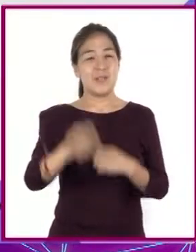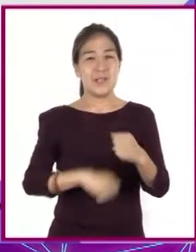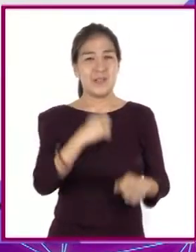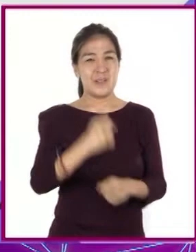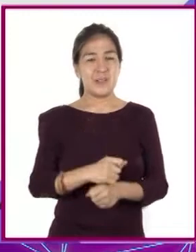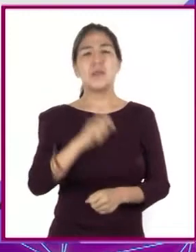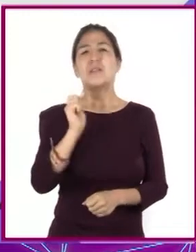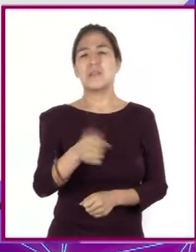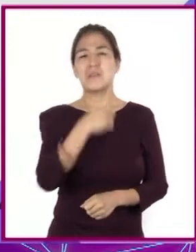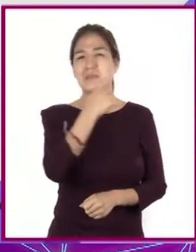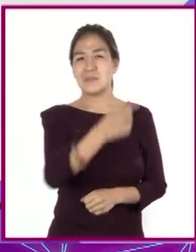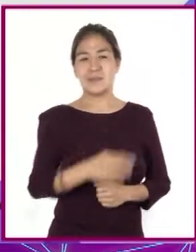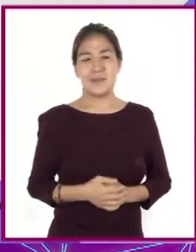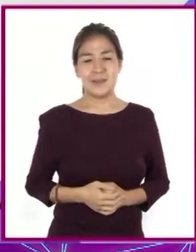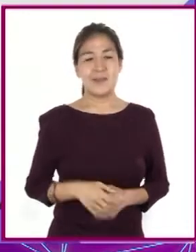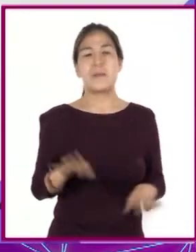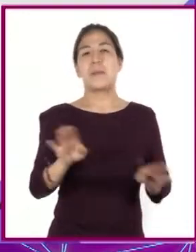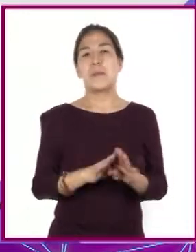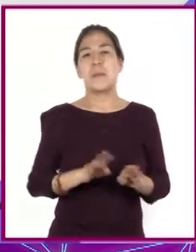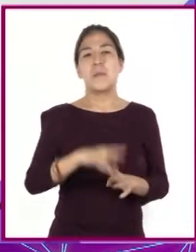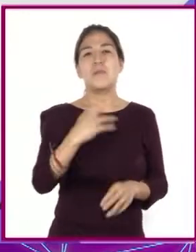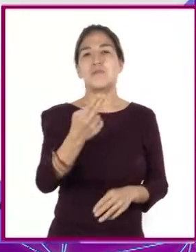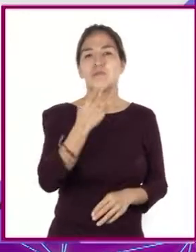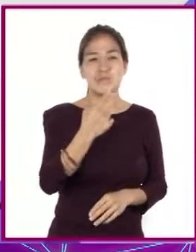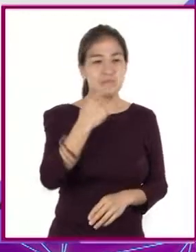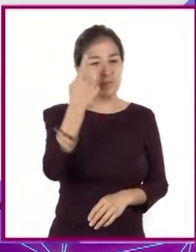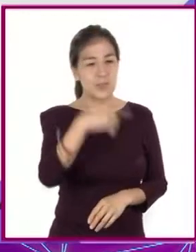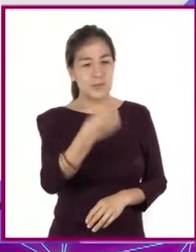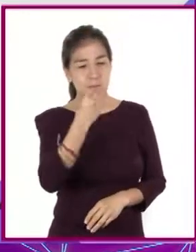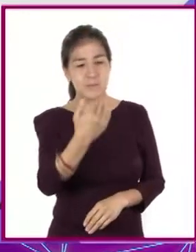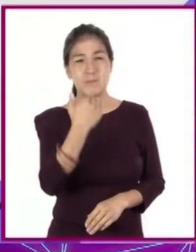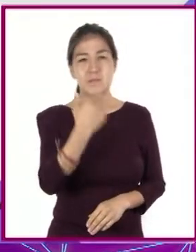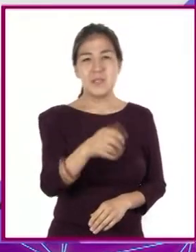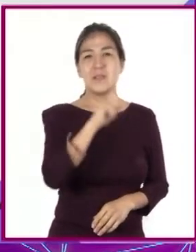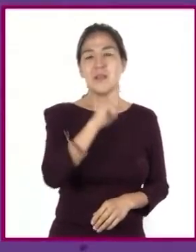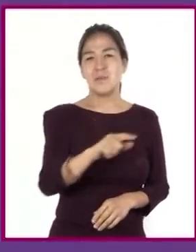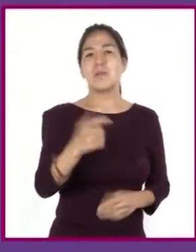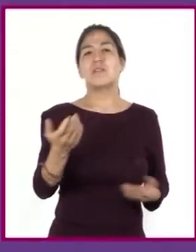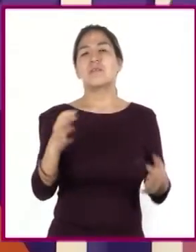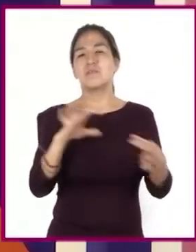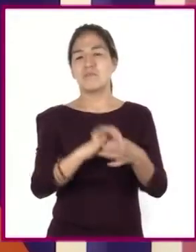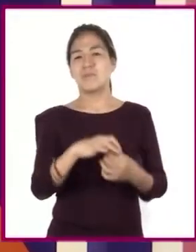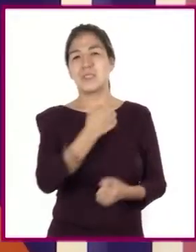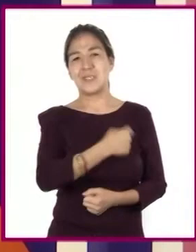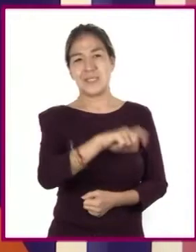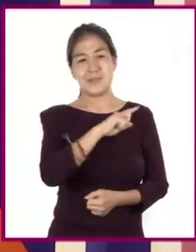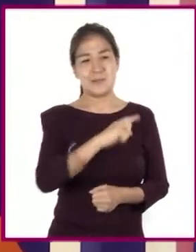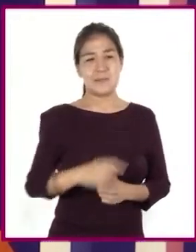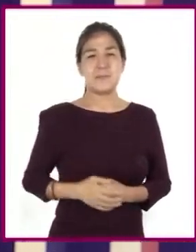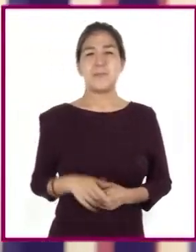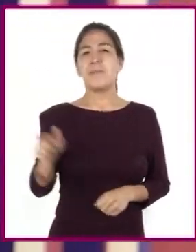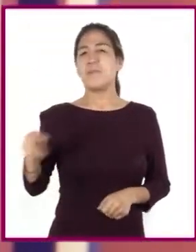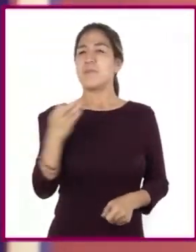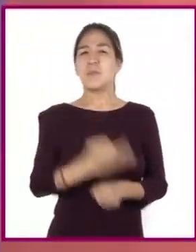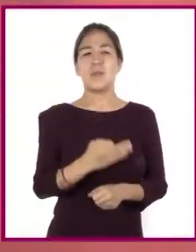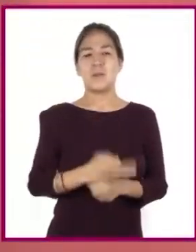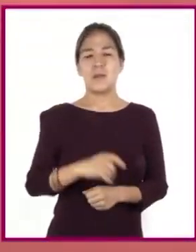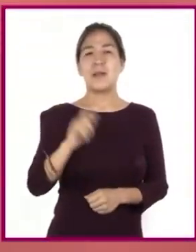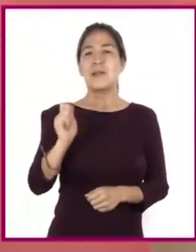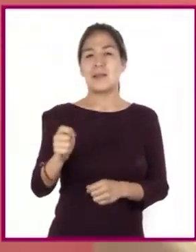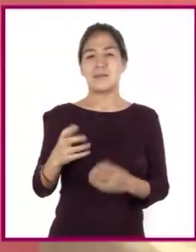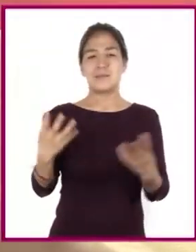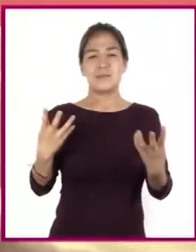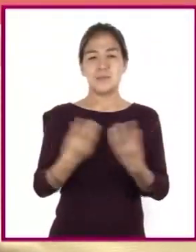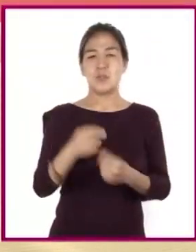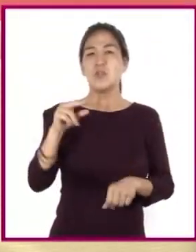que desde entonces se le daba a los hábitos alimentarios y su estrecha relación con la salud. En esta ocasión se encuentra con